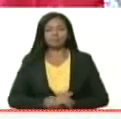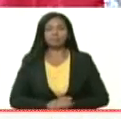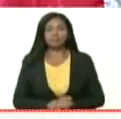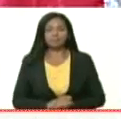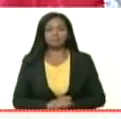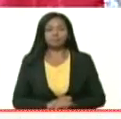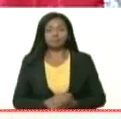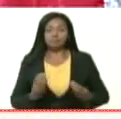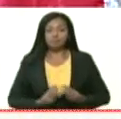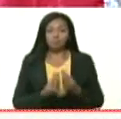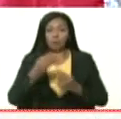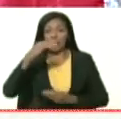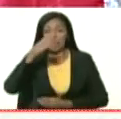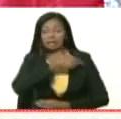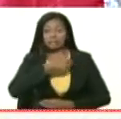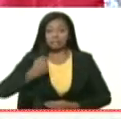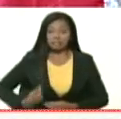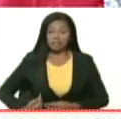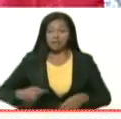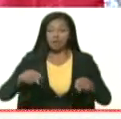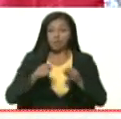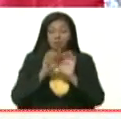que llevó a China